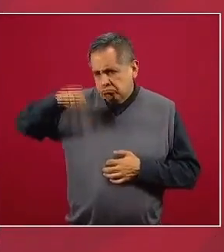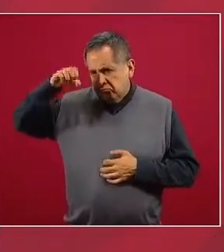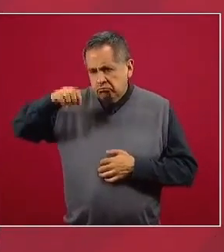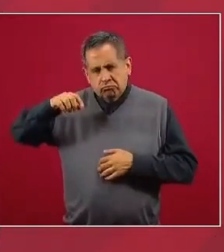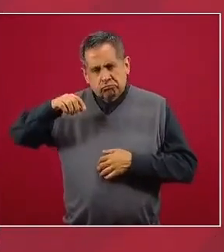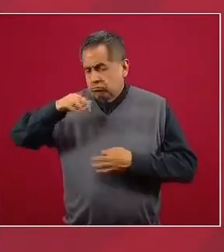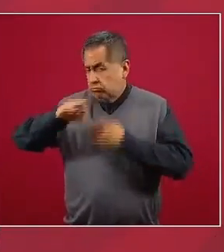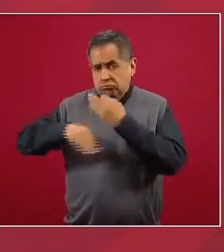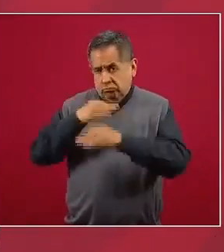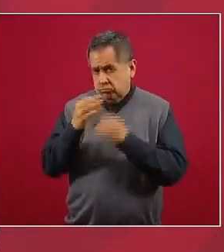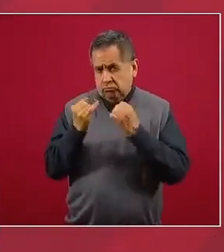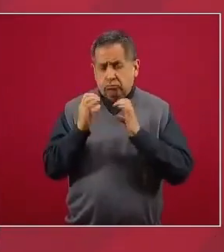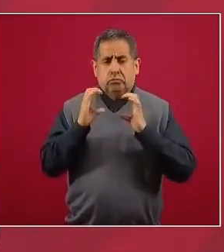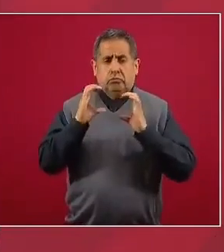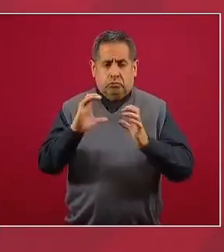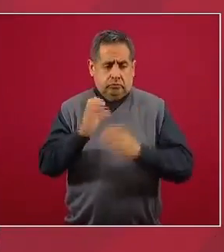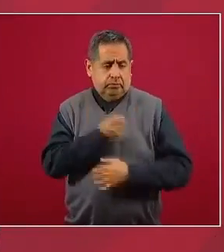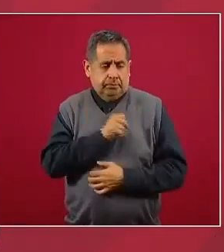personas adultas mayores, etc.